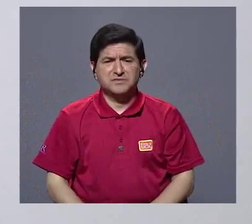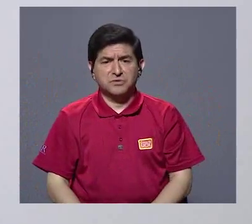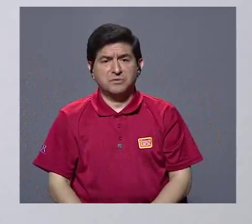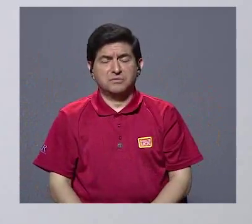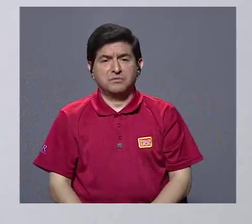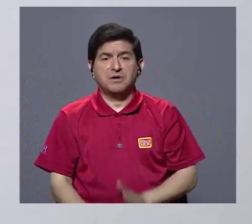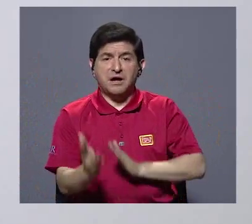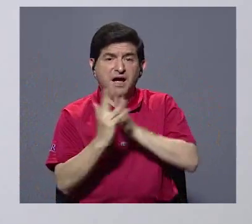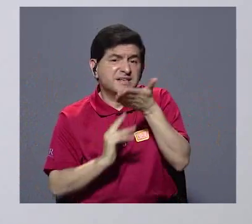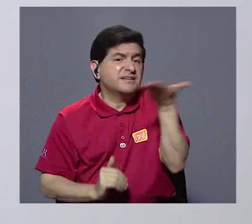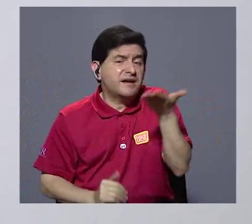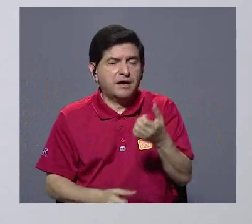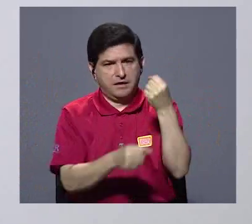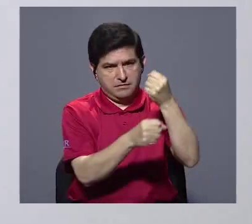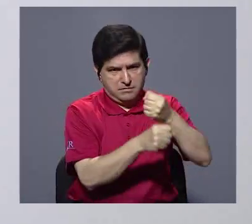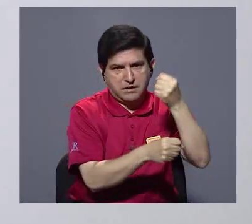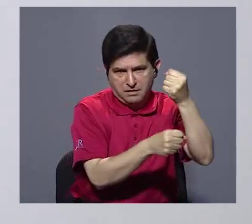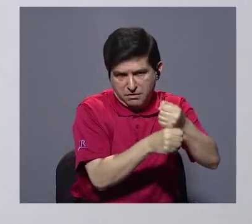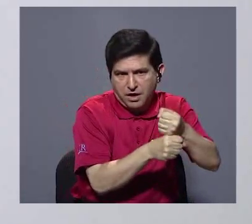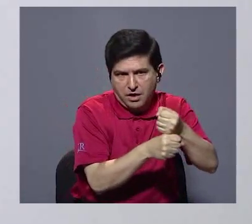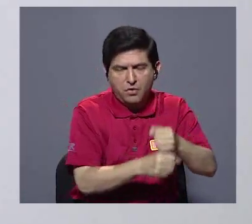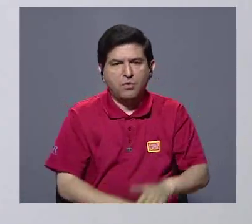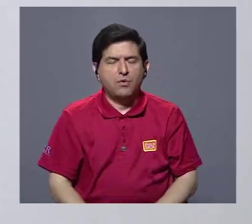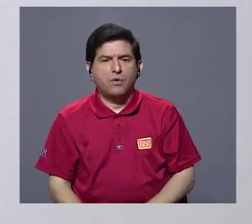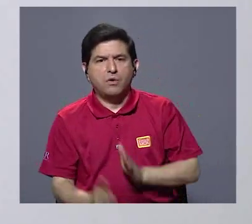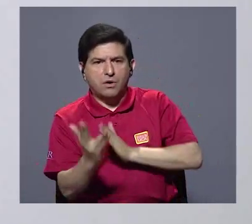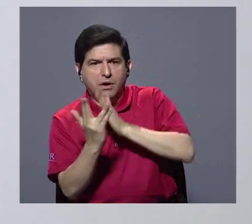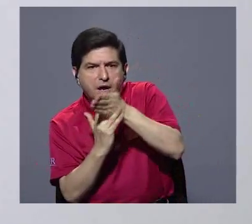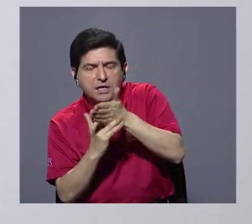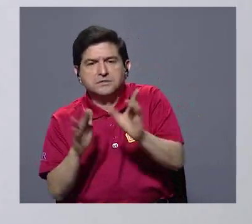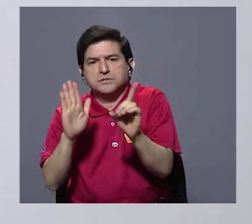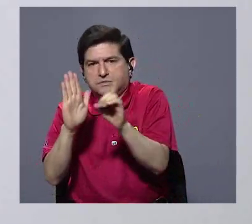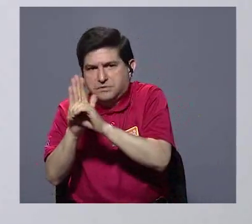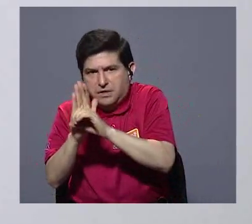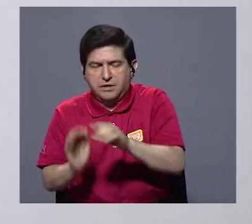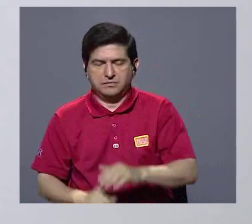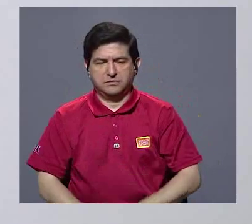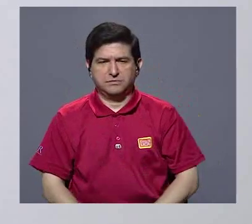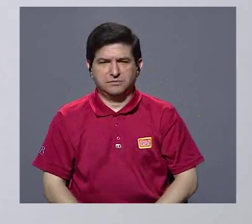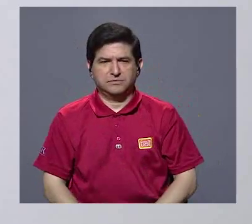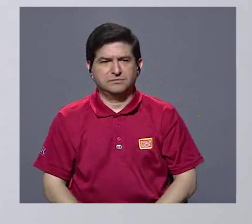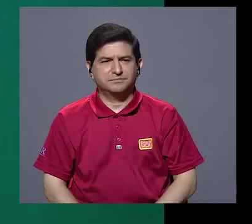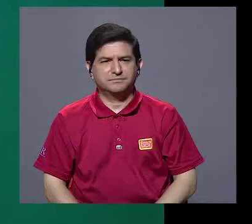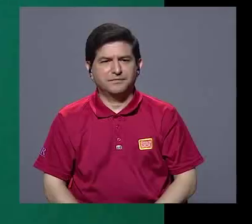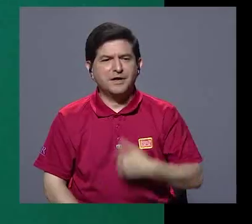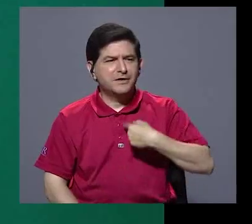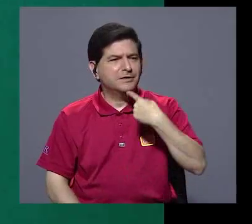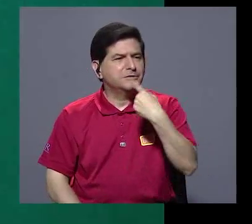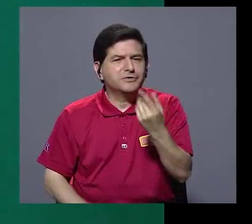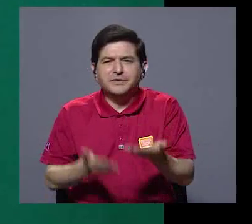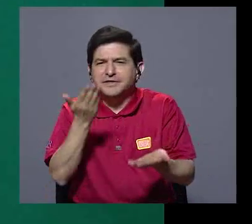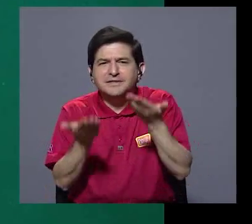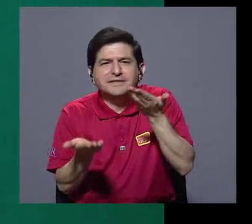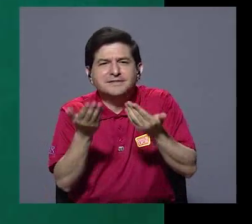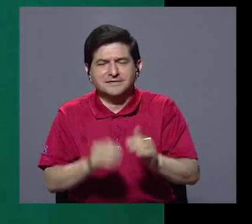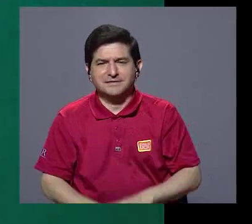con acceso al empleo, con acceso a derechos, ¿verdad? Yo diría que